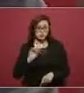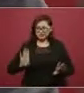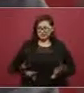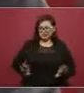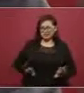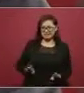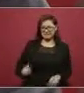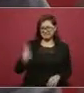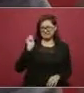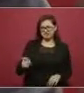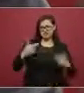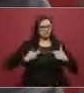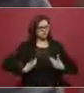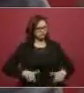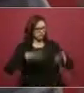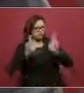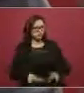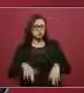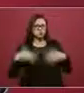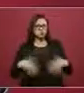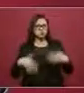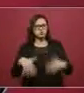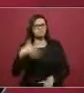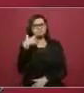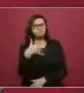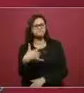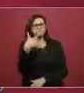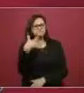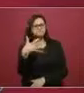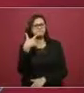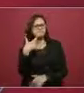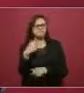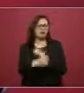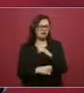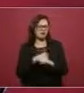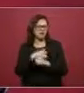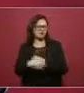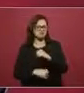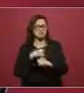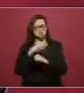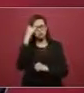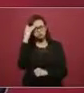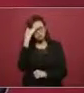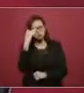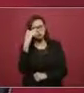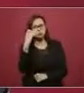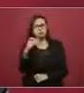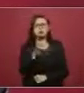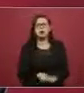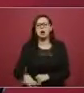representa, una mujer que ha luchado durante mucho tiempo por la